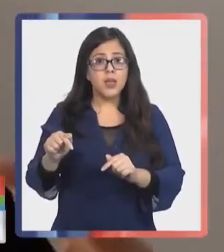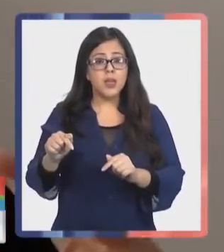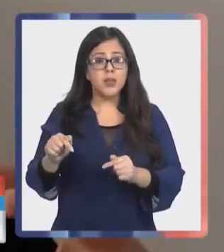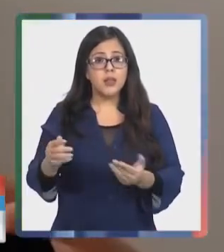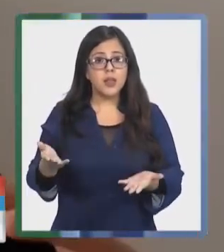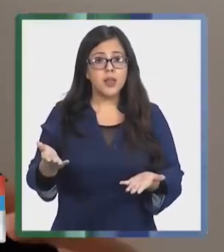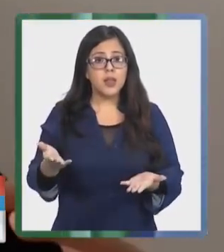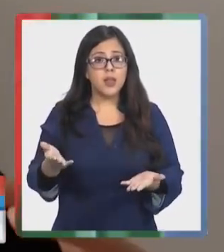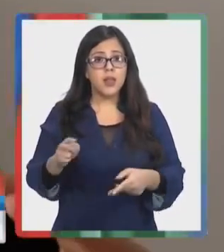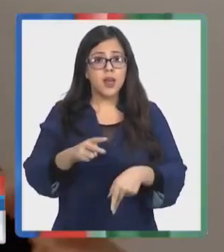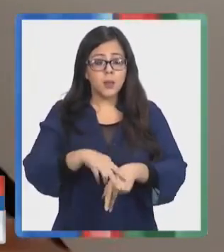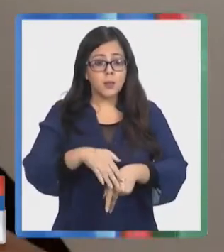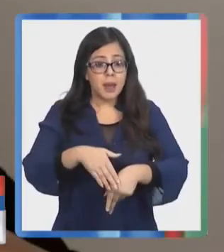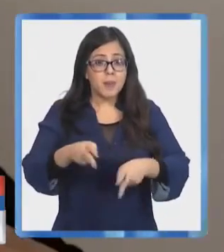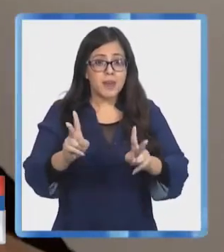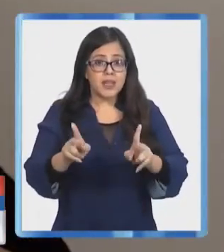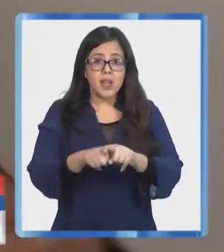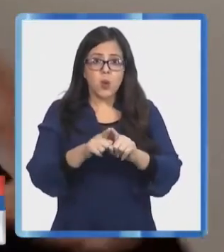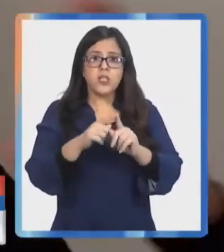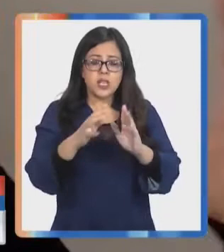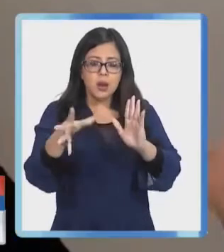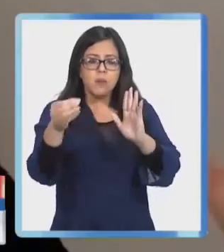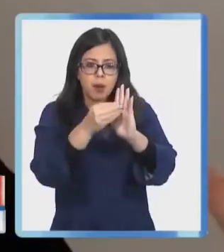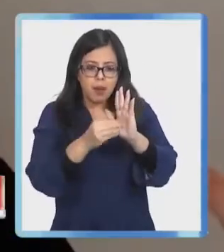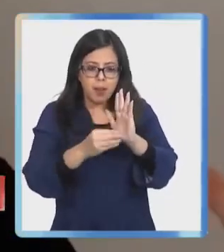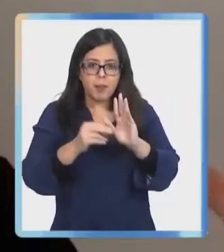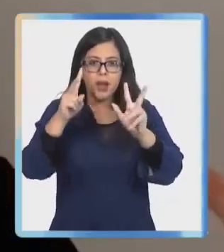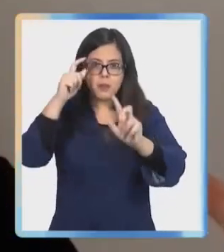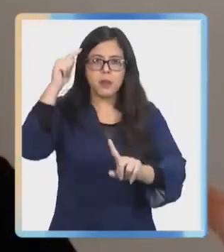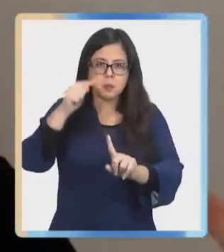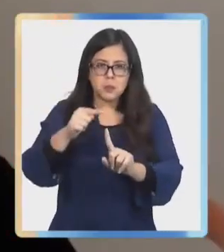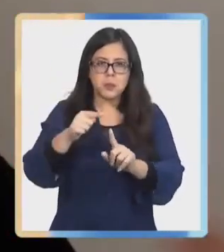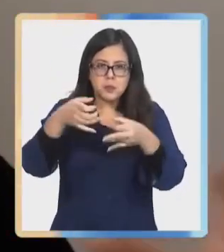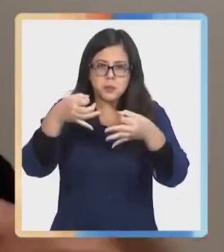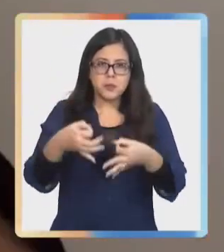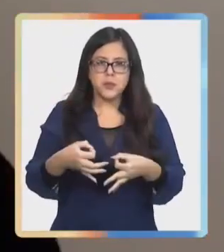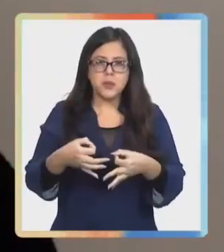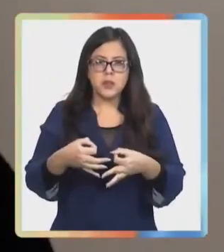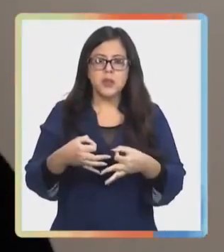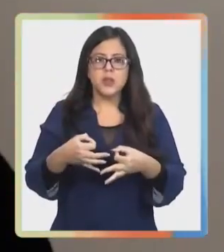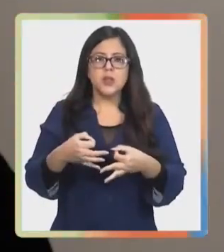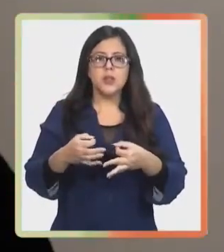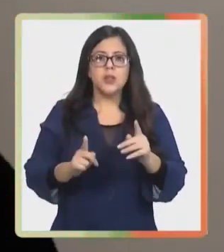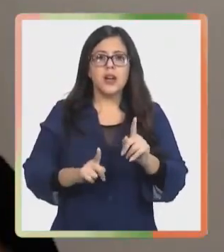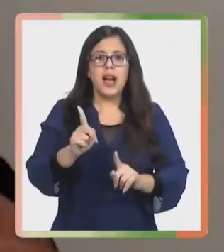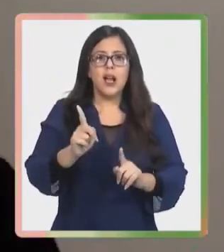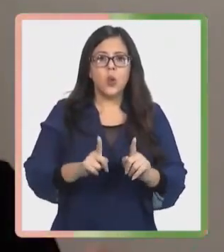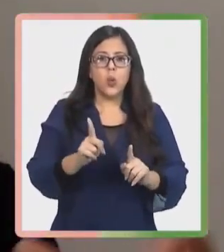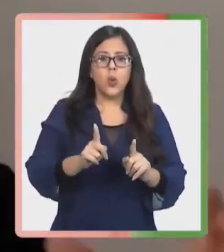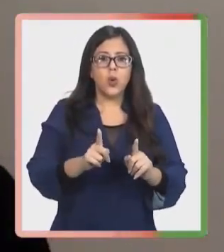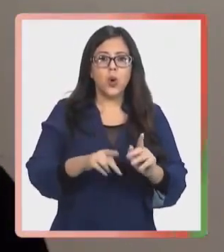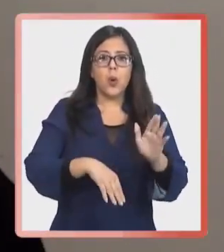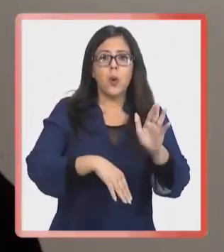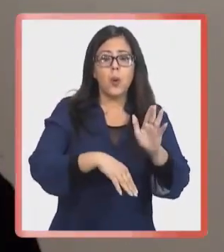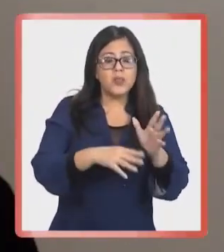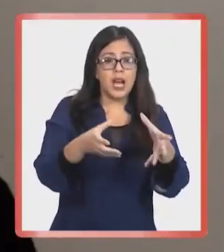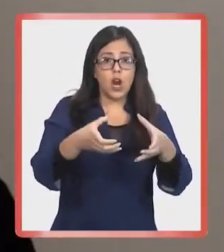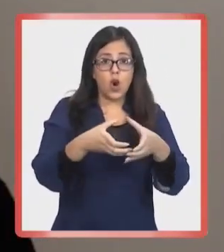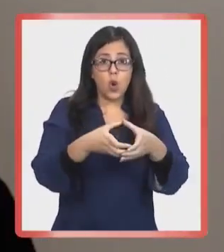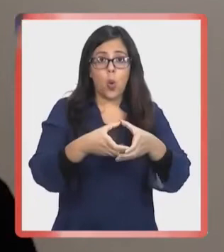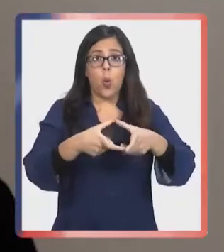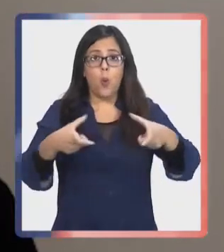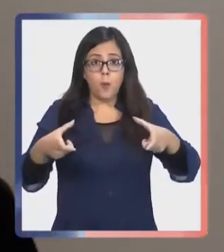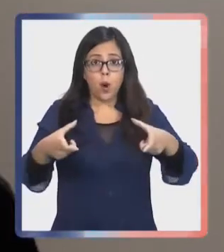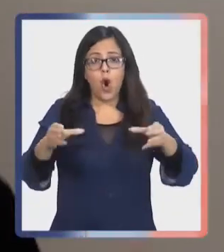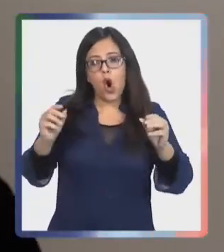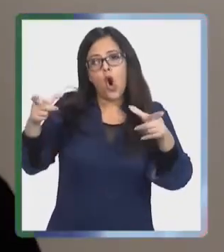permitiría capturar más las orientaciones, aquellas que son mayoritarias, aquellas que son